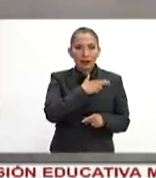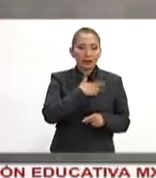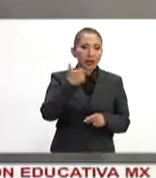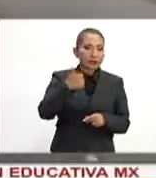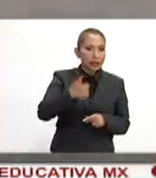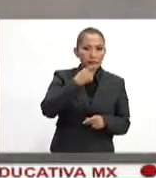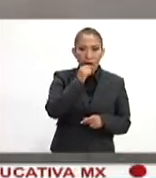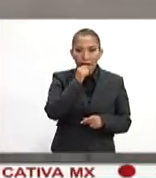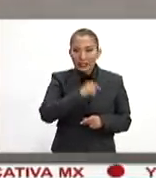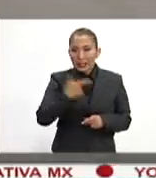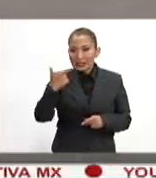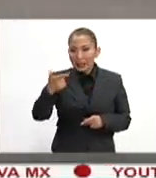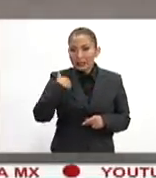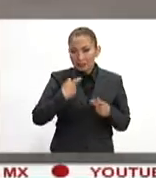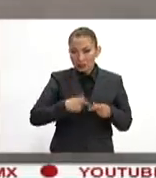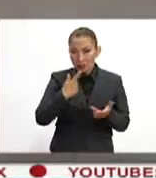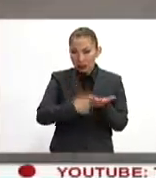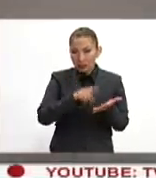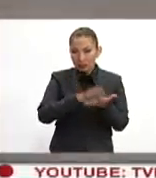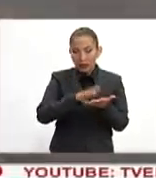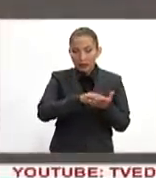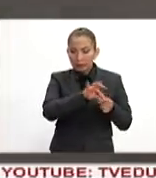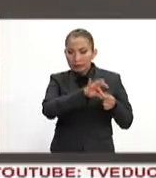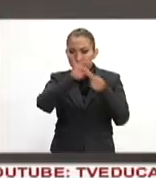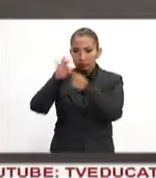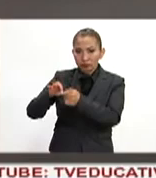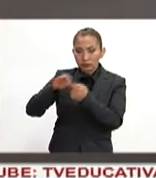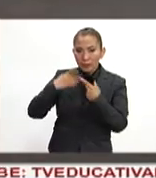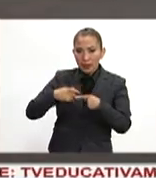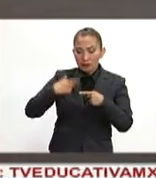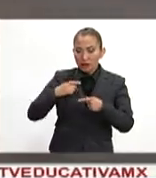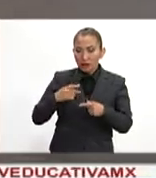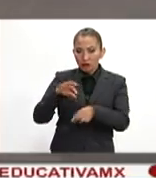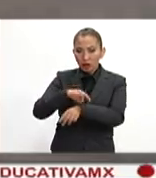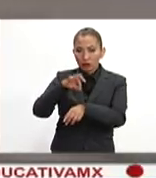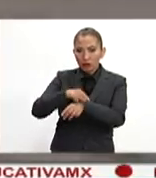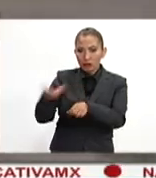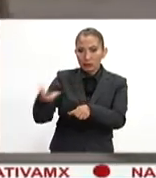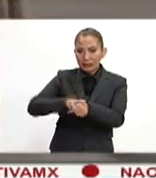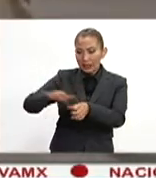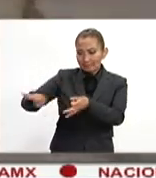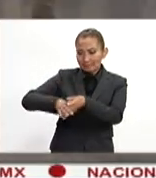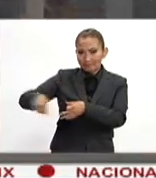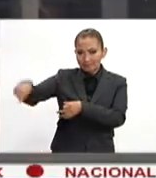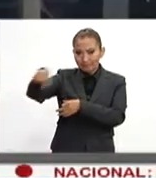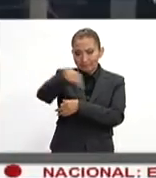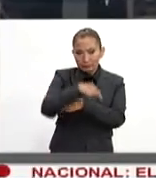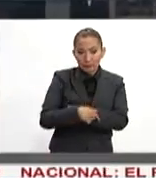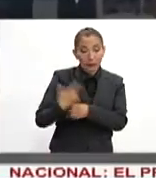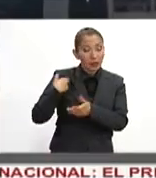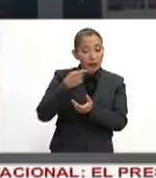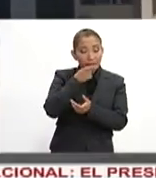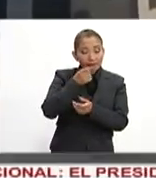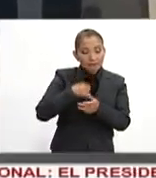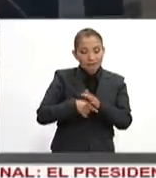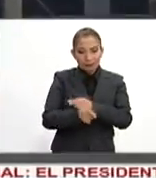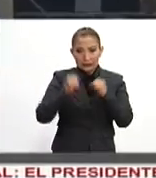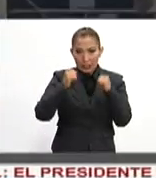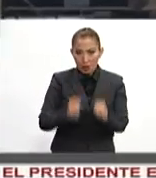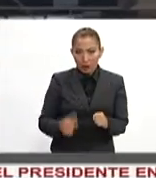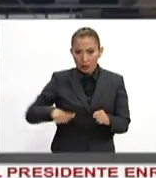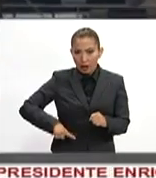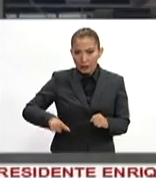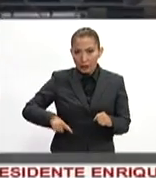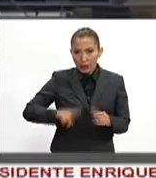6 son policías y 7 presos, quienes fueron trasladados por personal médico a hospitales cercanos. De acuerdo con el vocero de seguridad